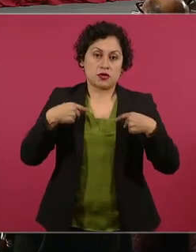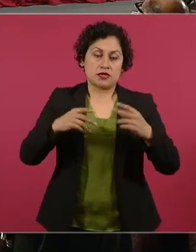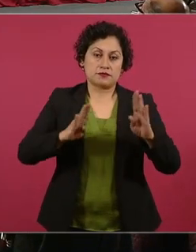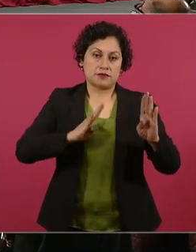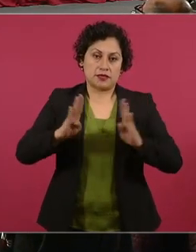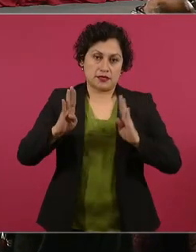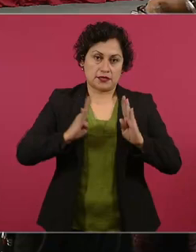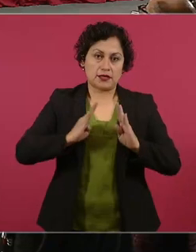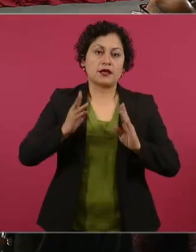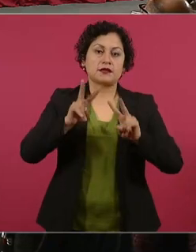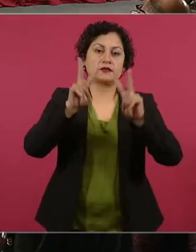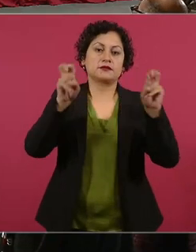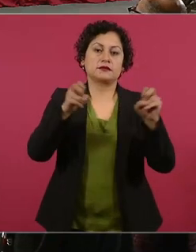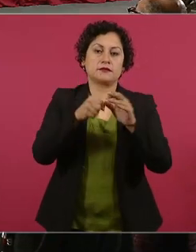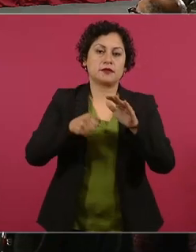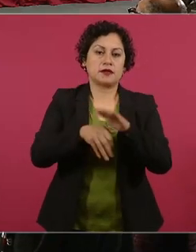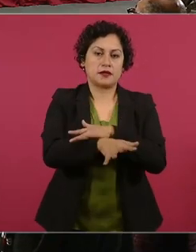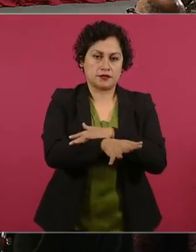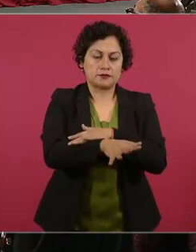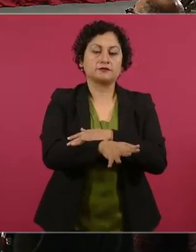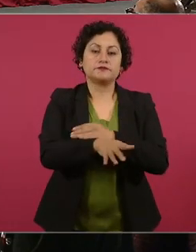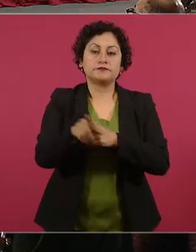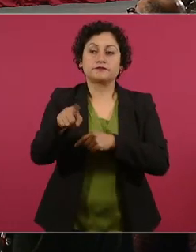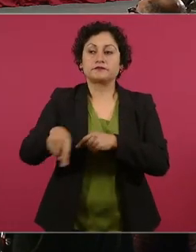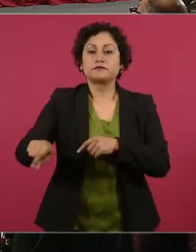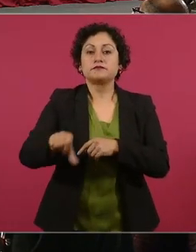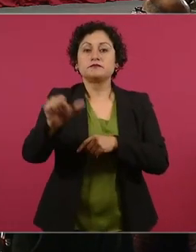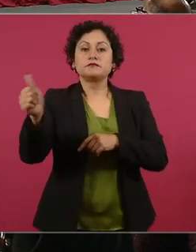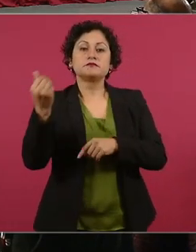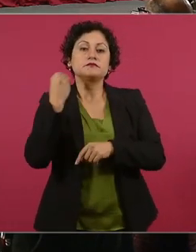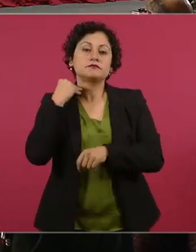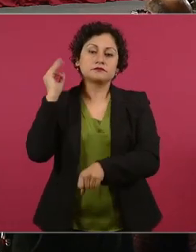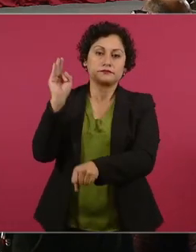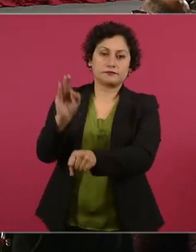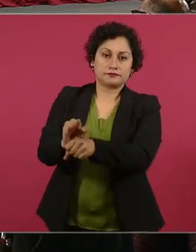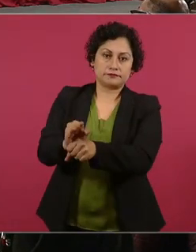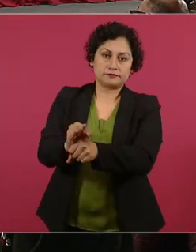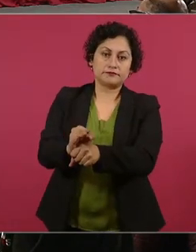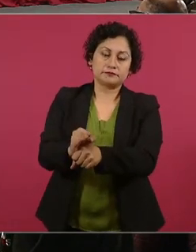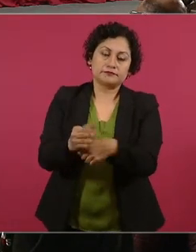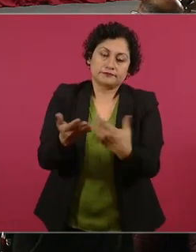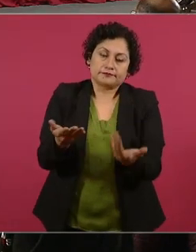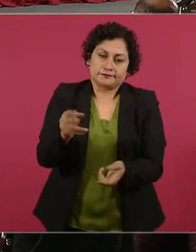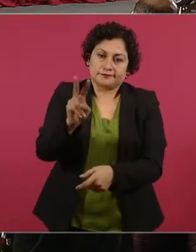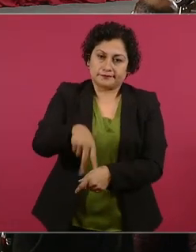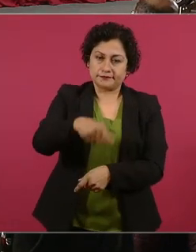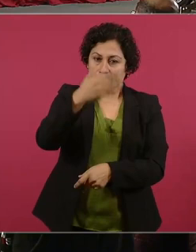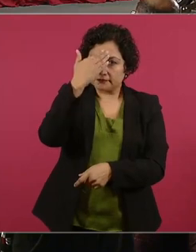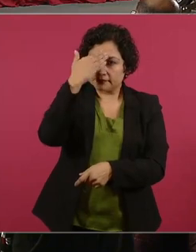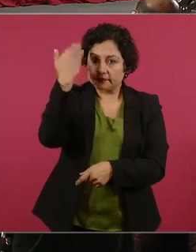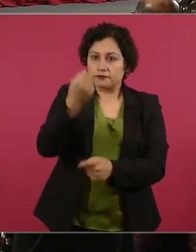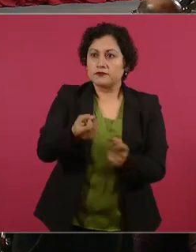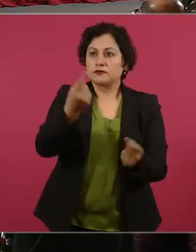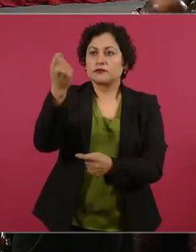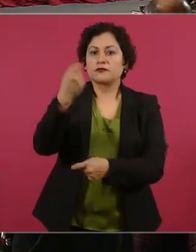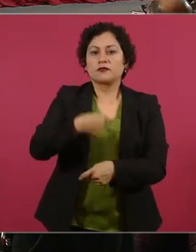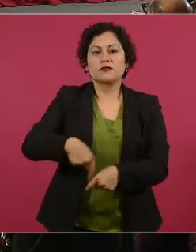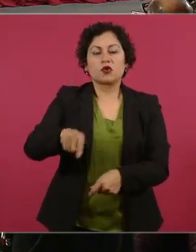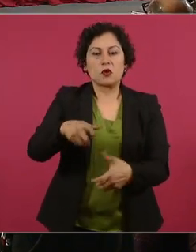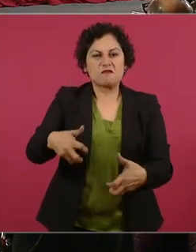defensa de estos militares, que bueno, pues como sabemos, generó mucha inconformidad cuando se supo del